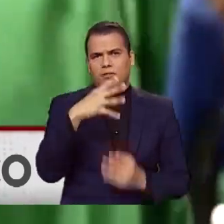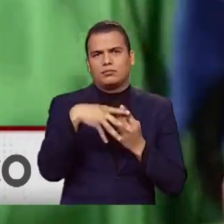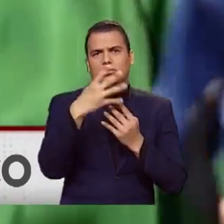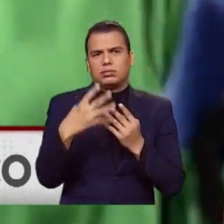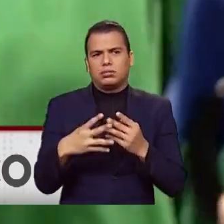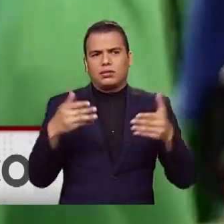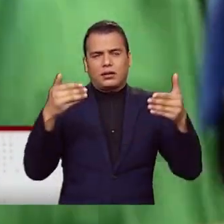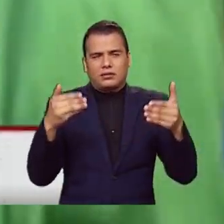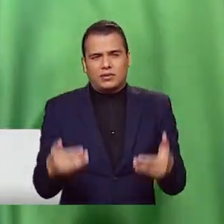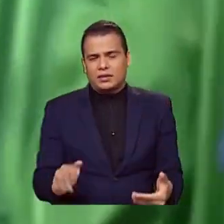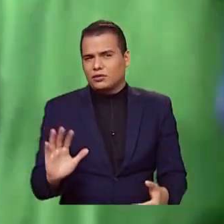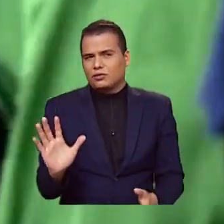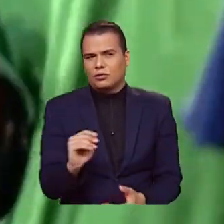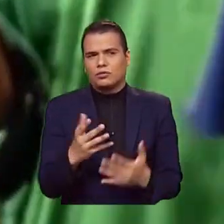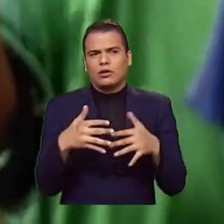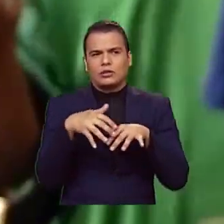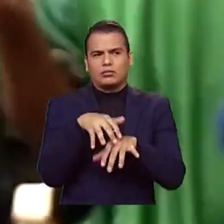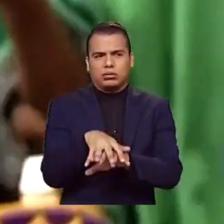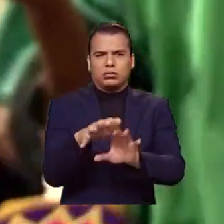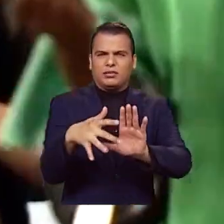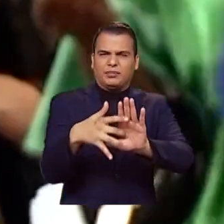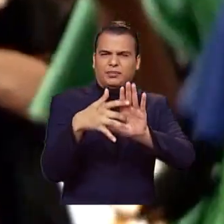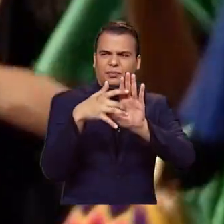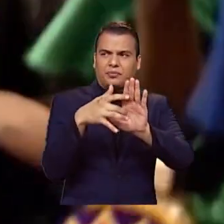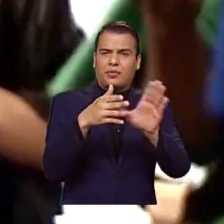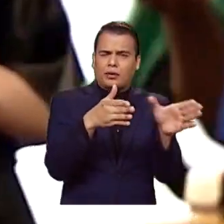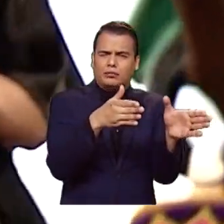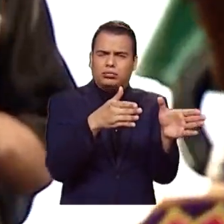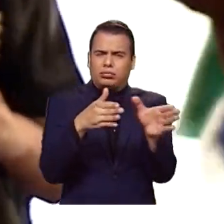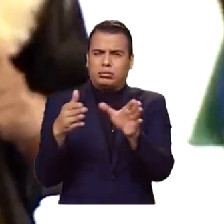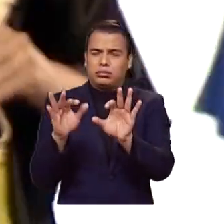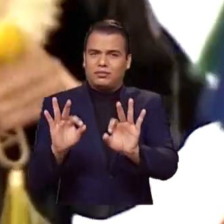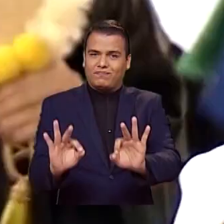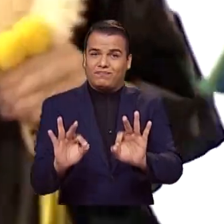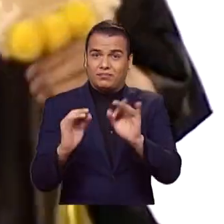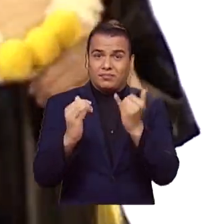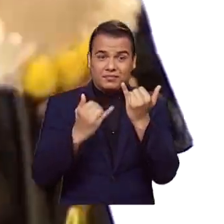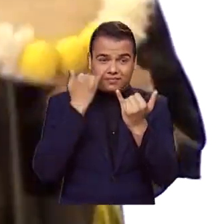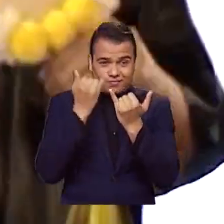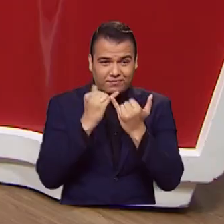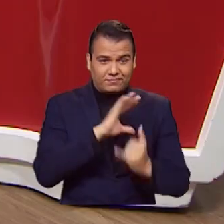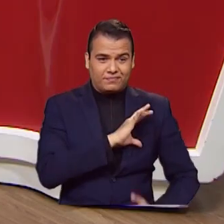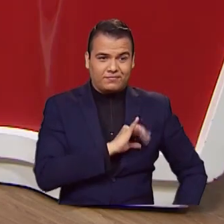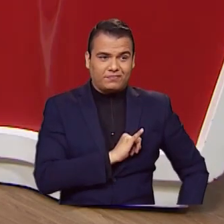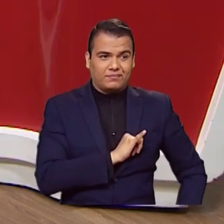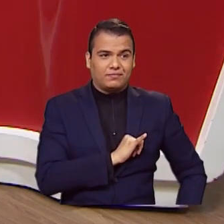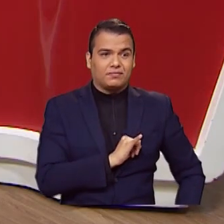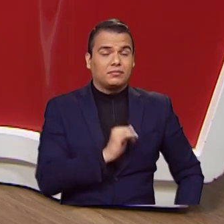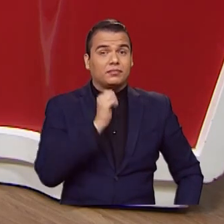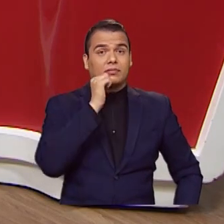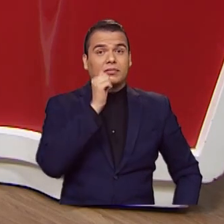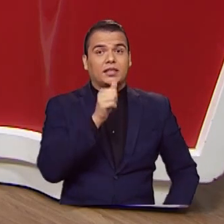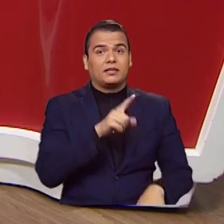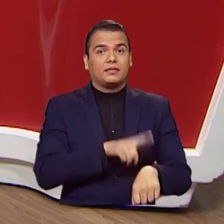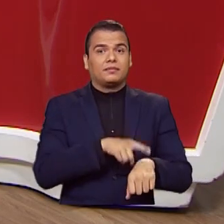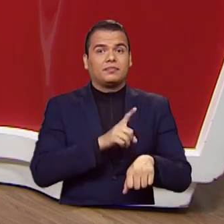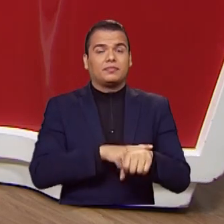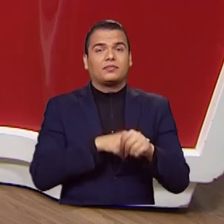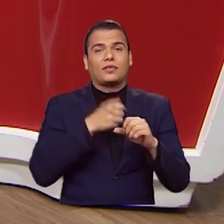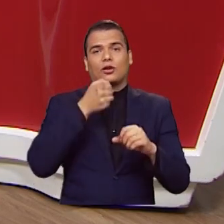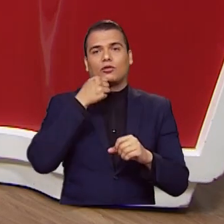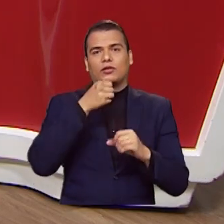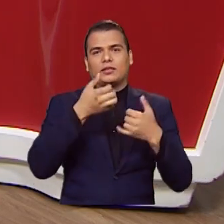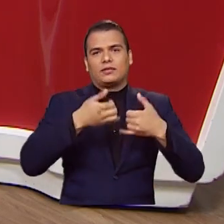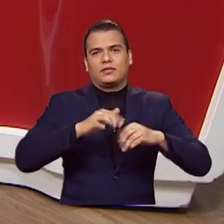LGTBI estarán presentes en este gran show que cada año muestra lo mejor de la calenidad. Mañana, después de nuestro noticiero a